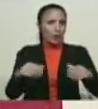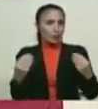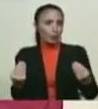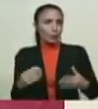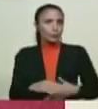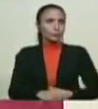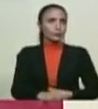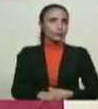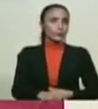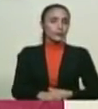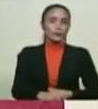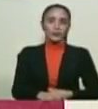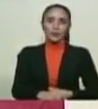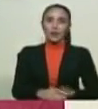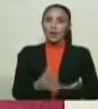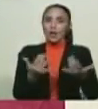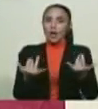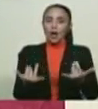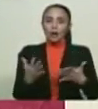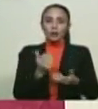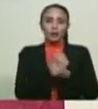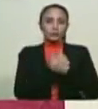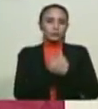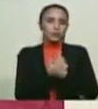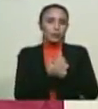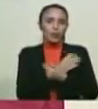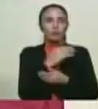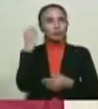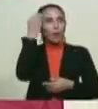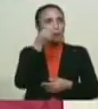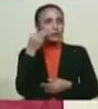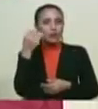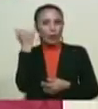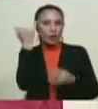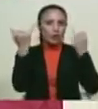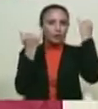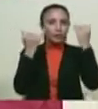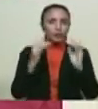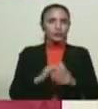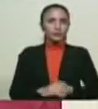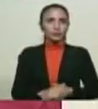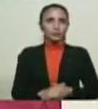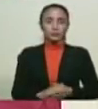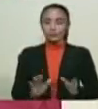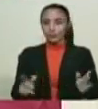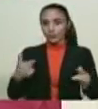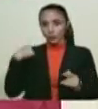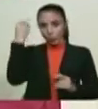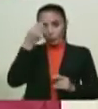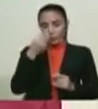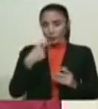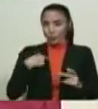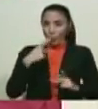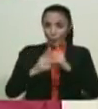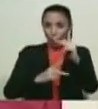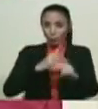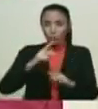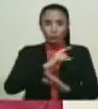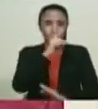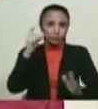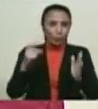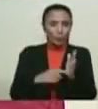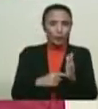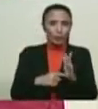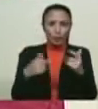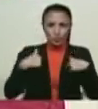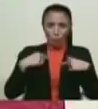Toquémonos en el corazón y seamos autocríticos. No estamos produciendo lo suficiente y lo necesario